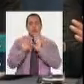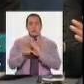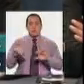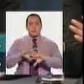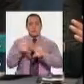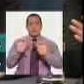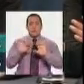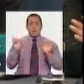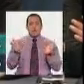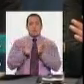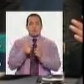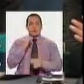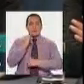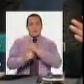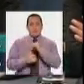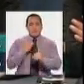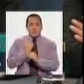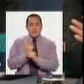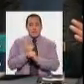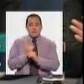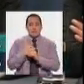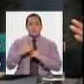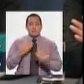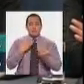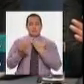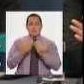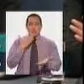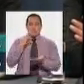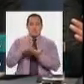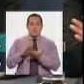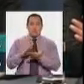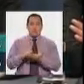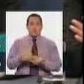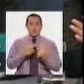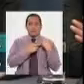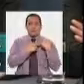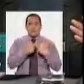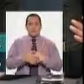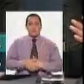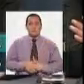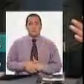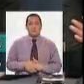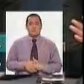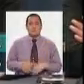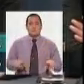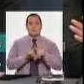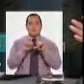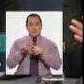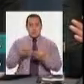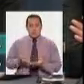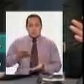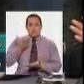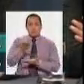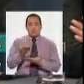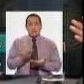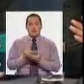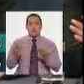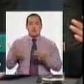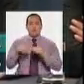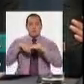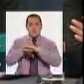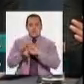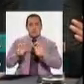la Comisión Interamericana, de manera indebida, como lo dijimos en su momento, interpuso el caso ante la